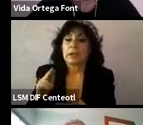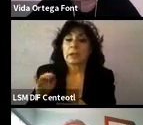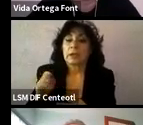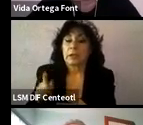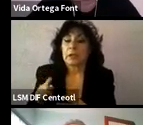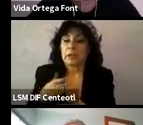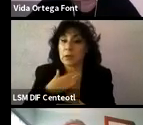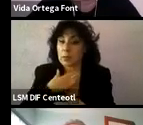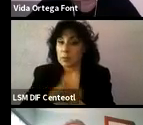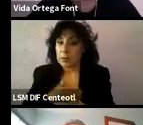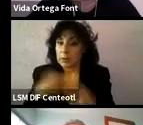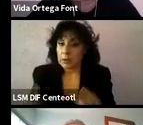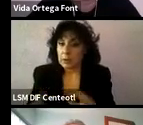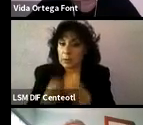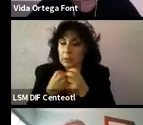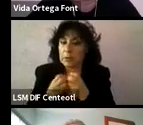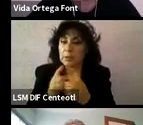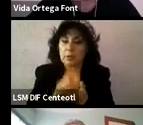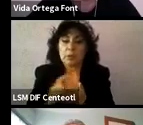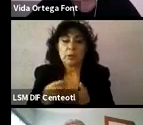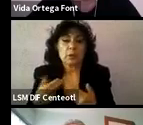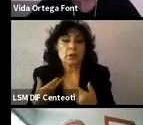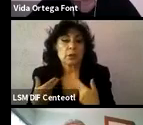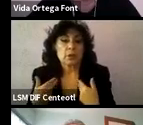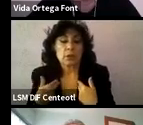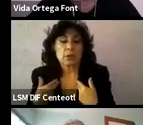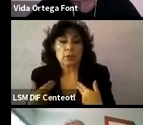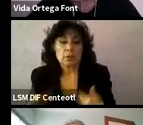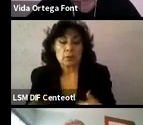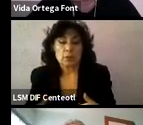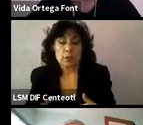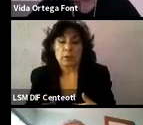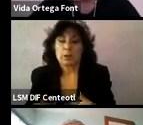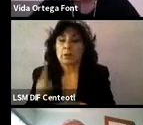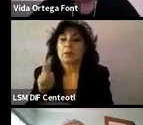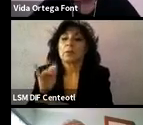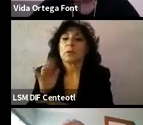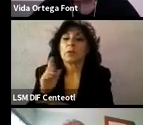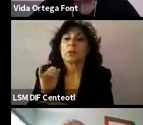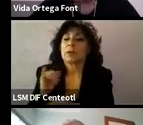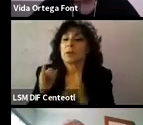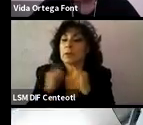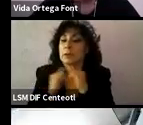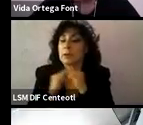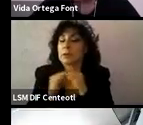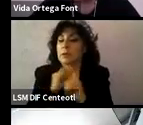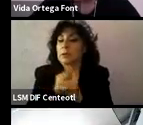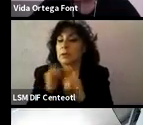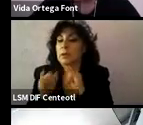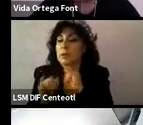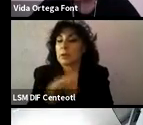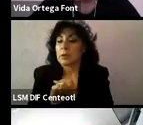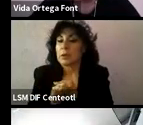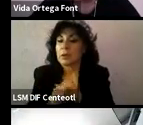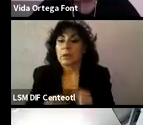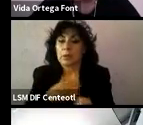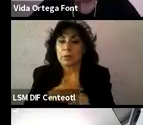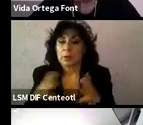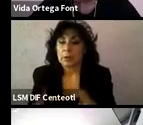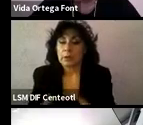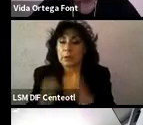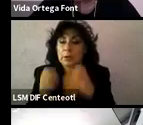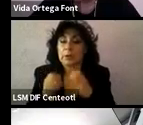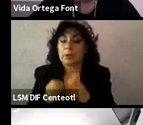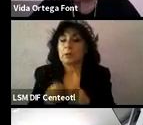Reconciliación y Derechos Humanos, y Violeta Maltos Rodríguez, del Instituto Internacional de Justicia Restaurativa y